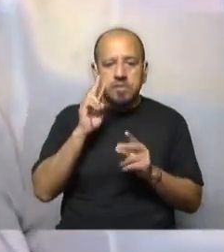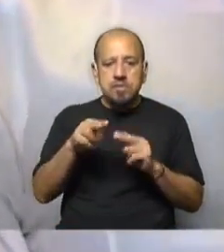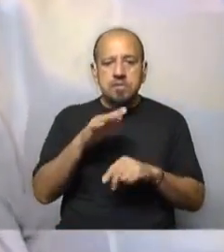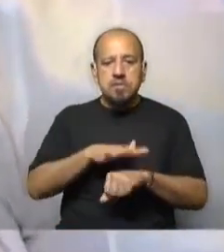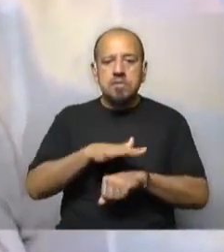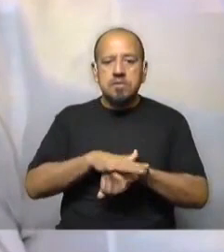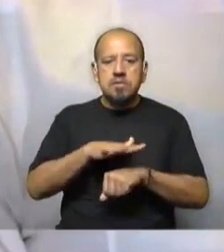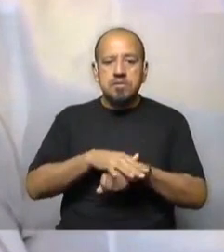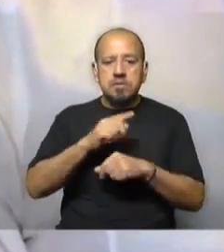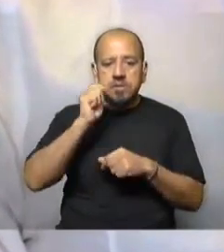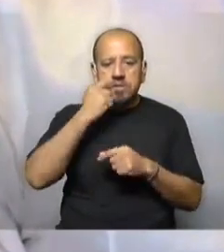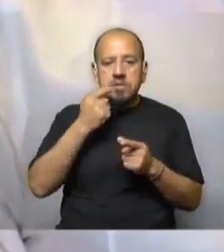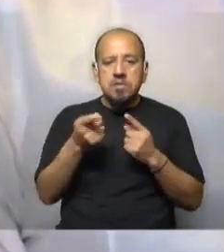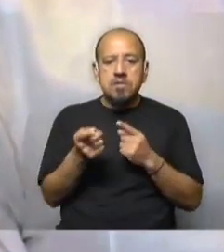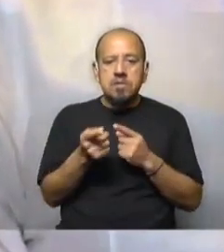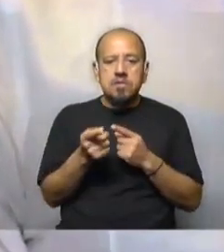momento lindo.